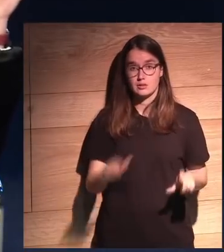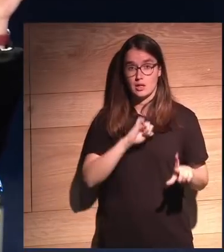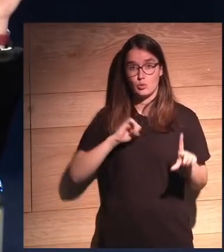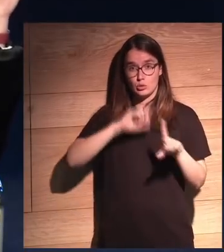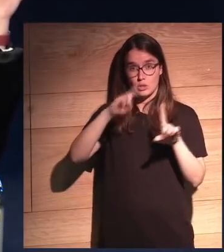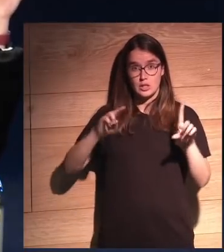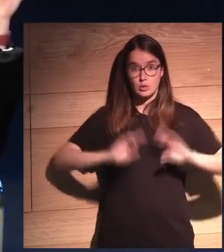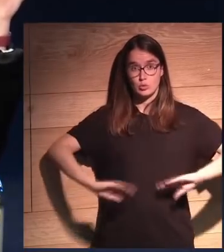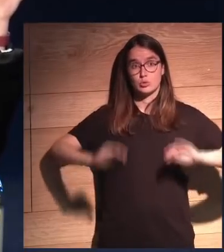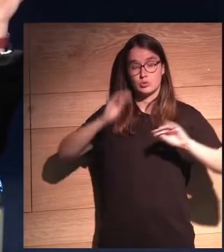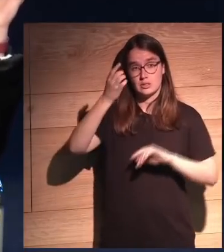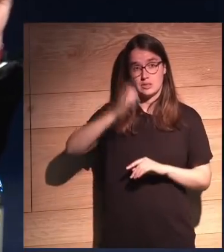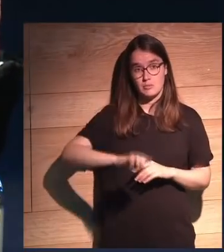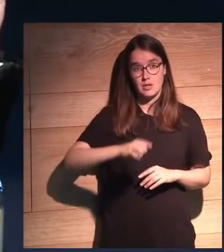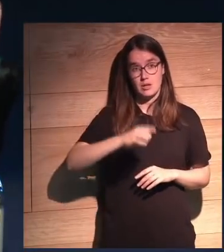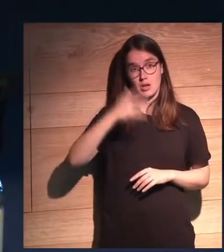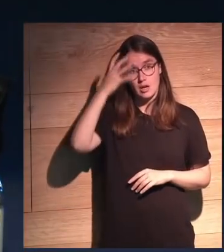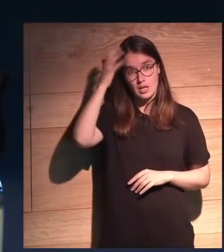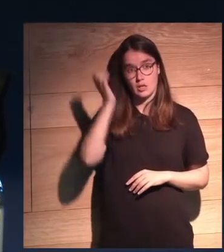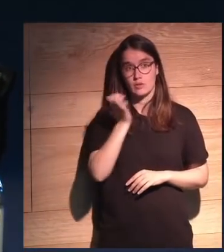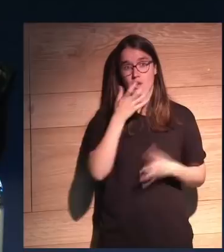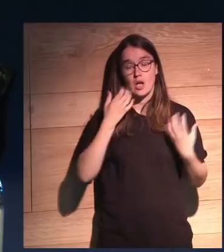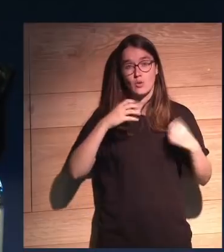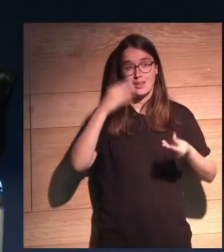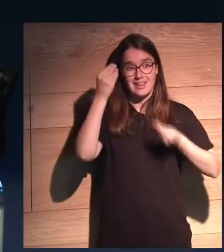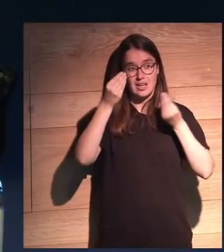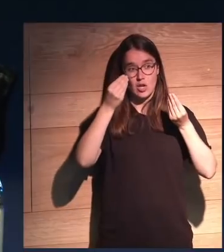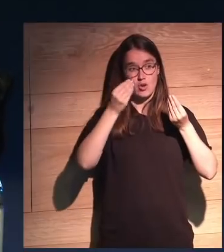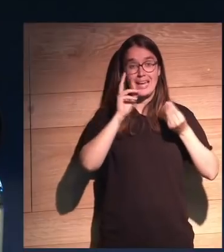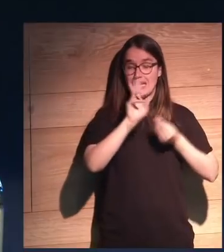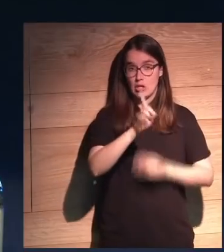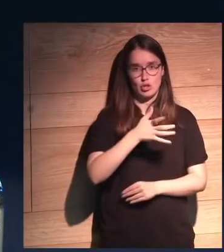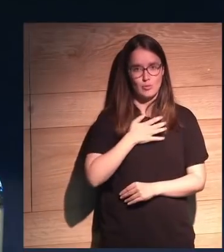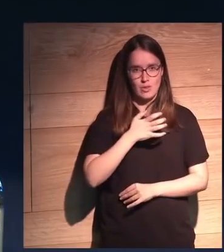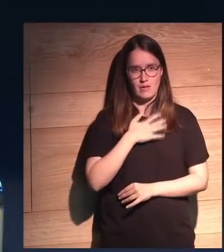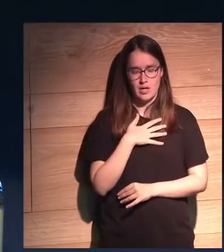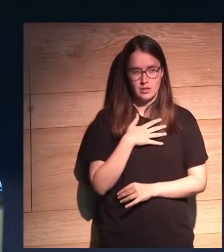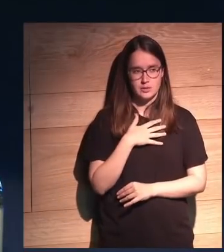autorretrato suyo está también en el Reina Sofía, aunque creo que no lo tienen expuesto,